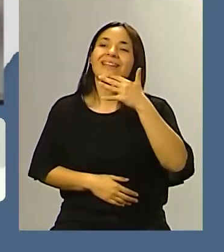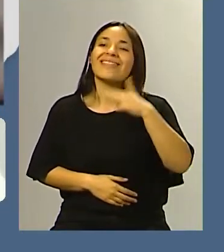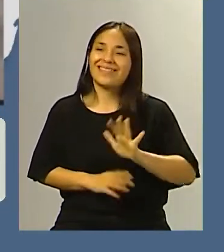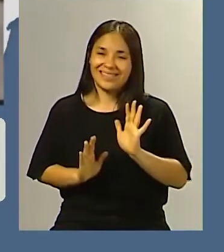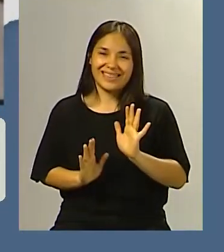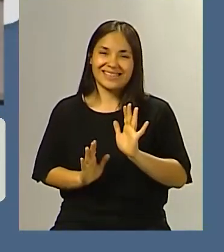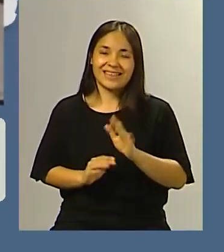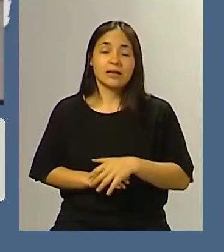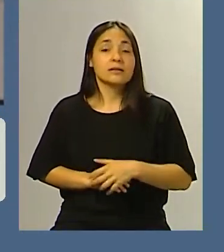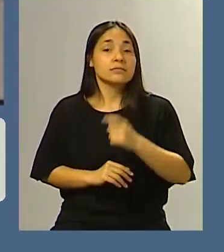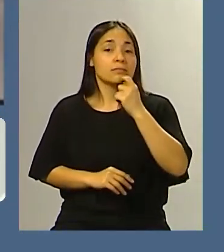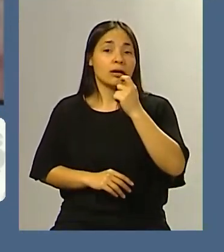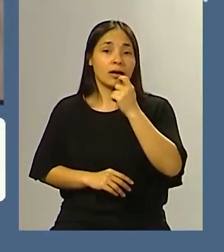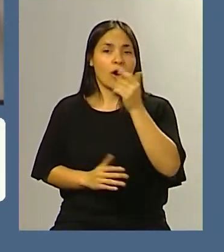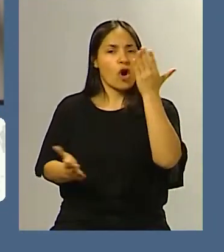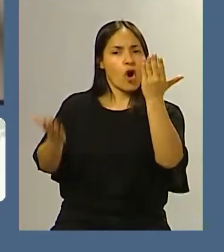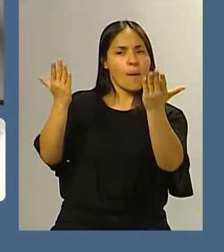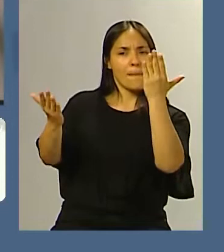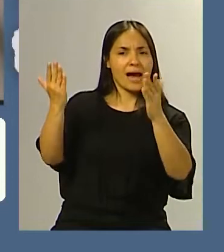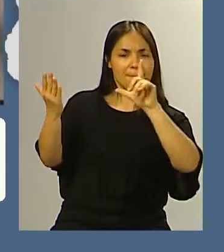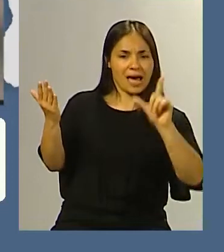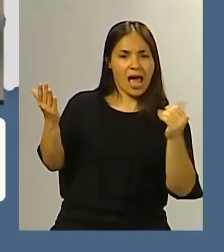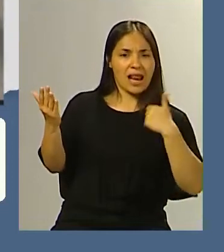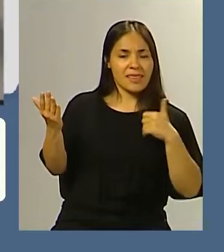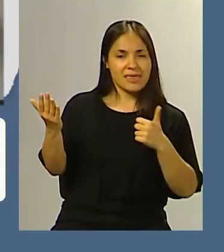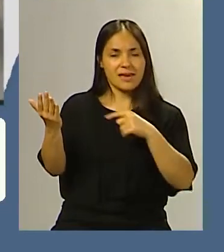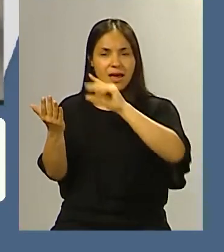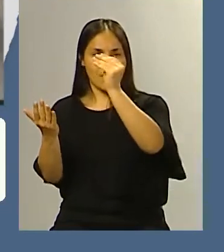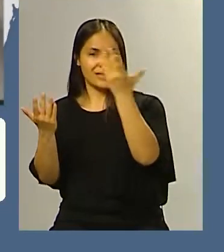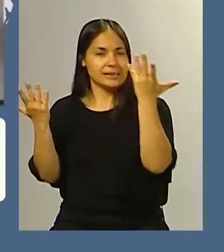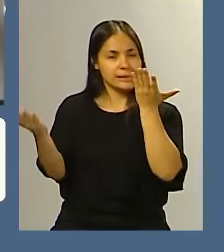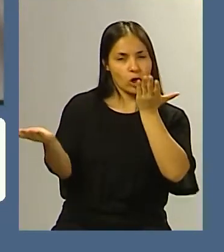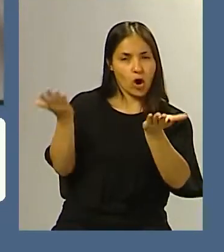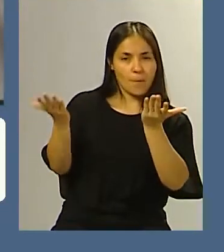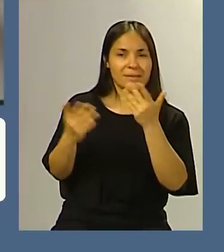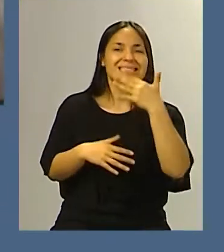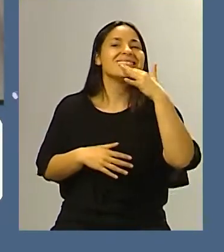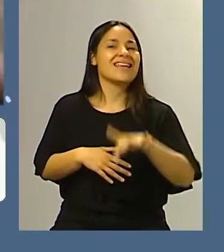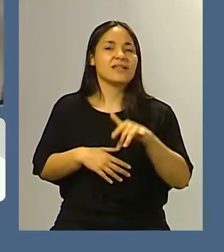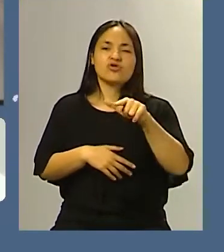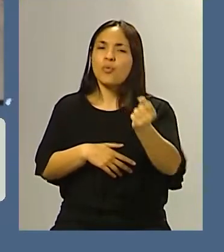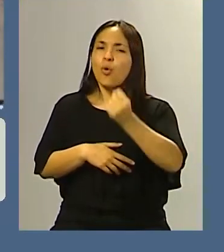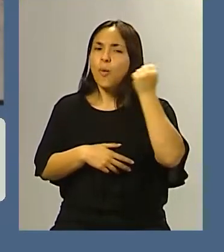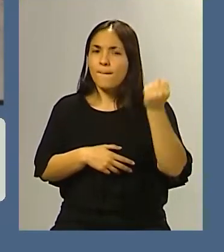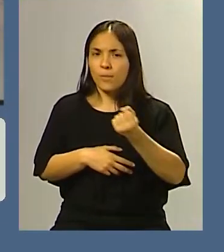nosotros queremos ver comparar con la política argentina. A ver. Y esto me pareció muy